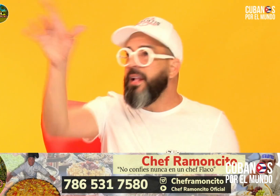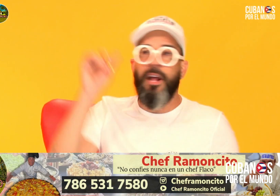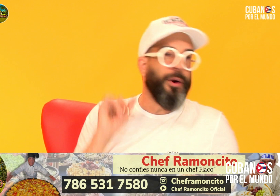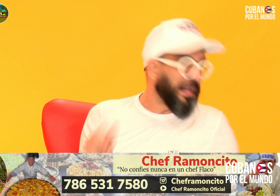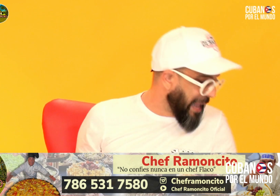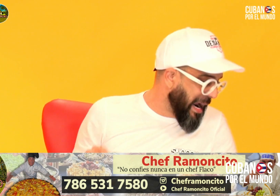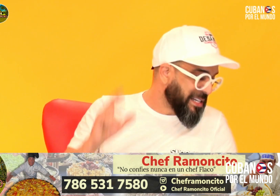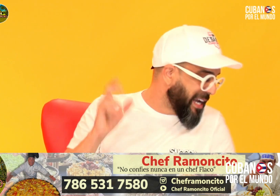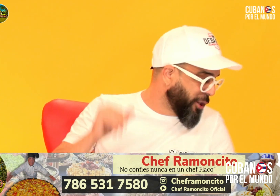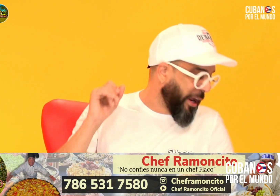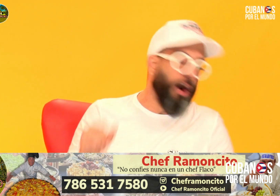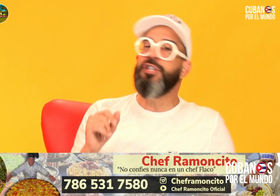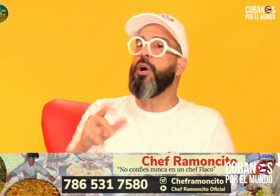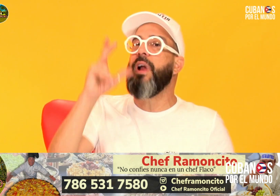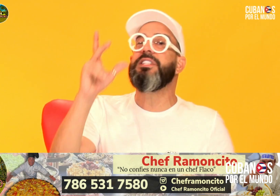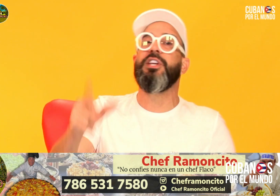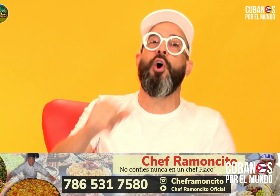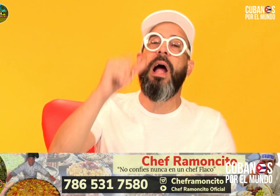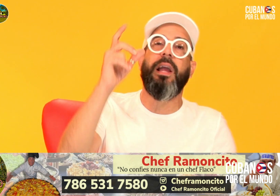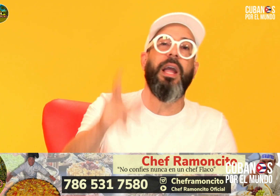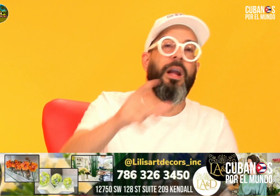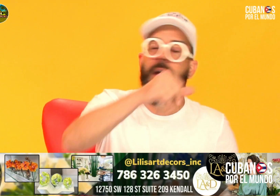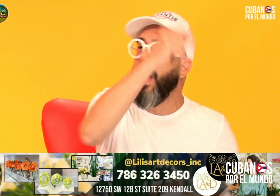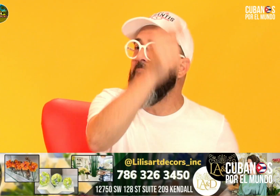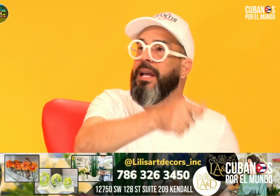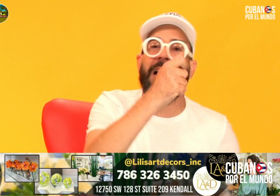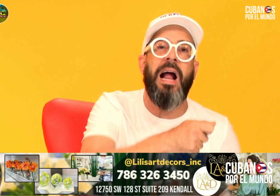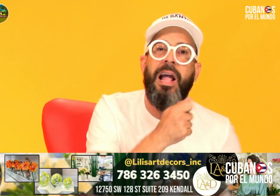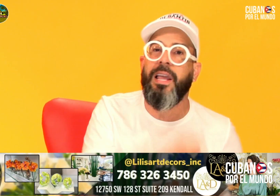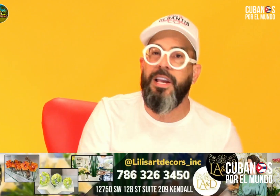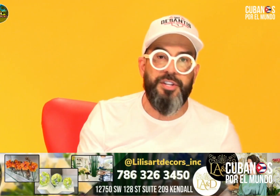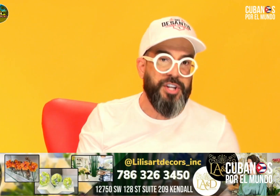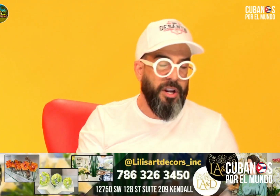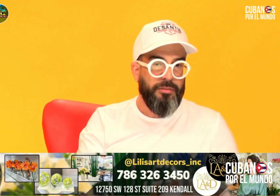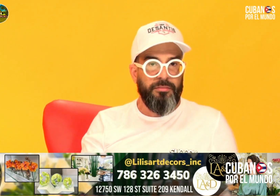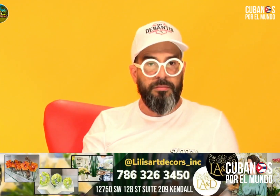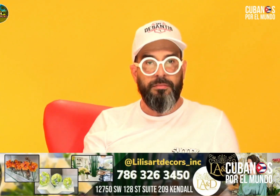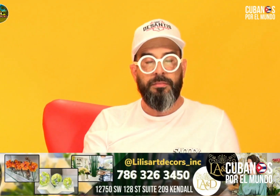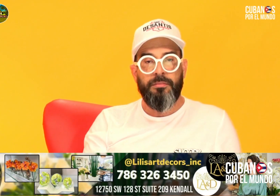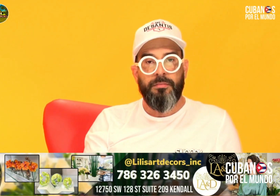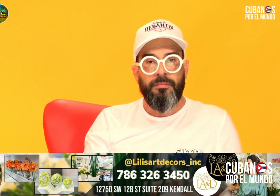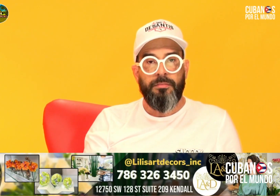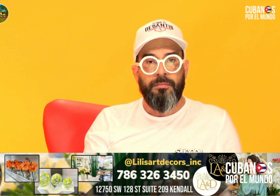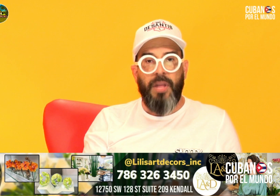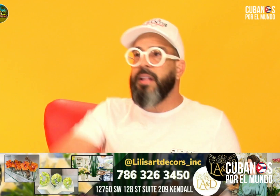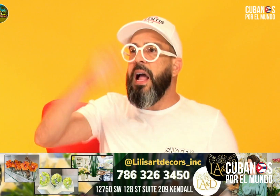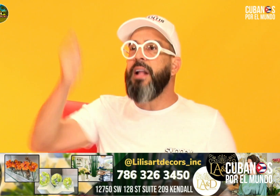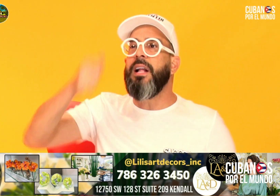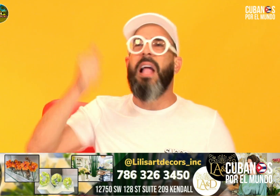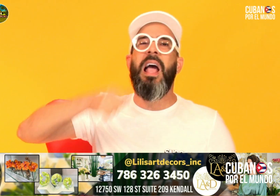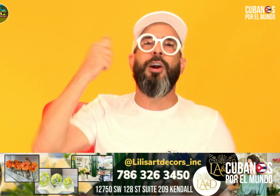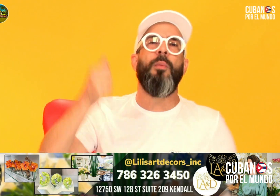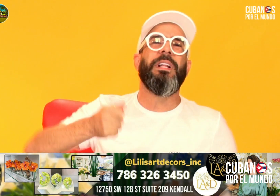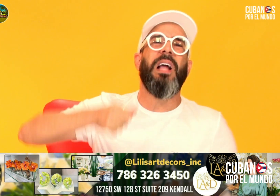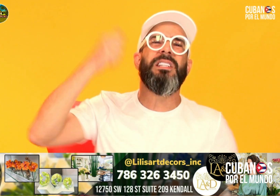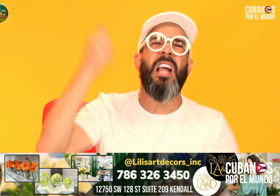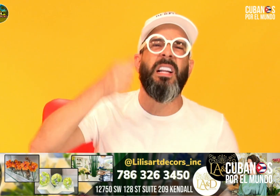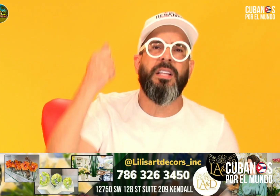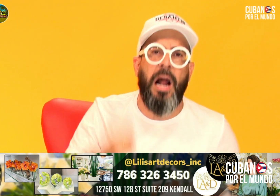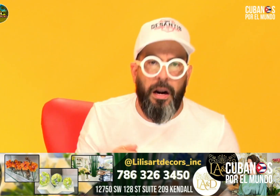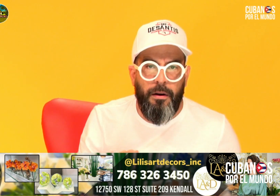Esta gente no están haciendo negocios con una señora que alquila traje 15. Esta gente está en el